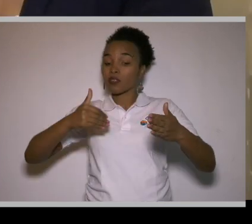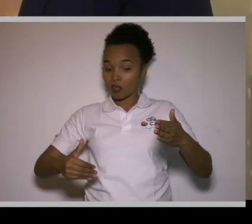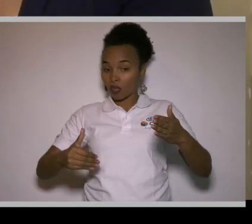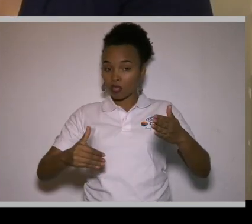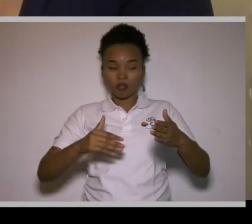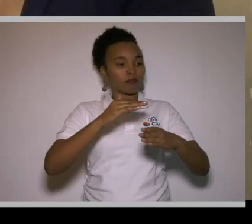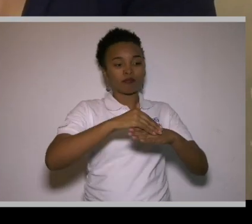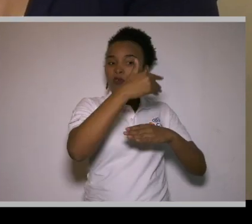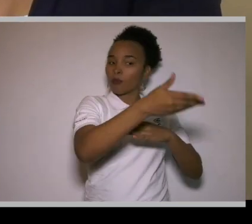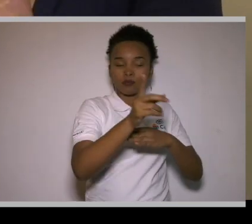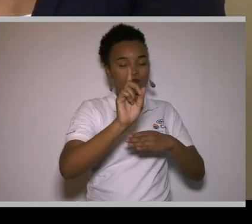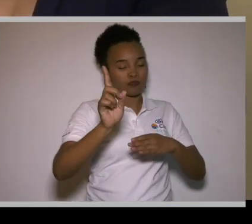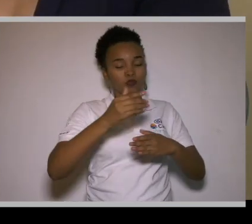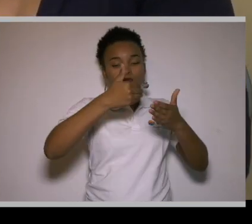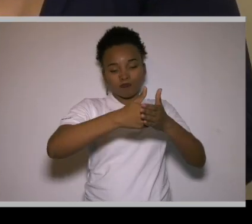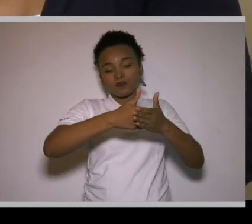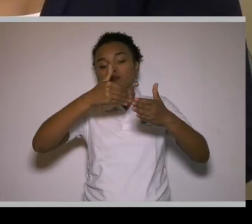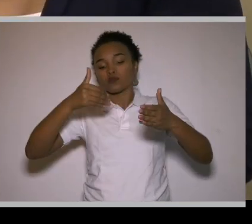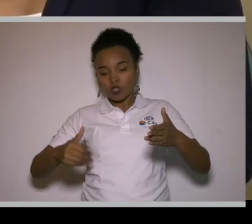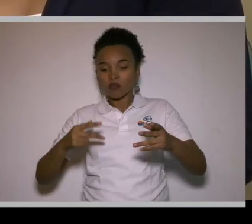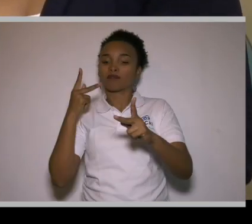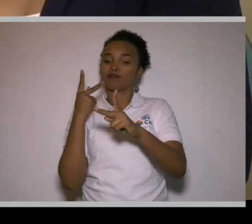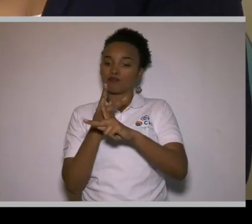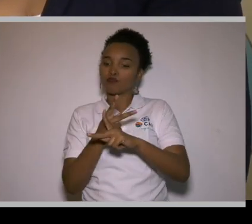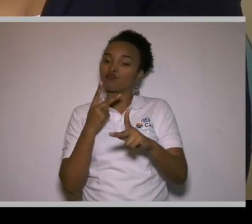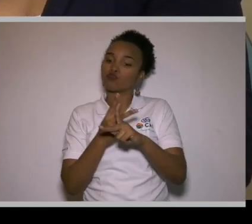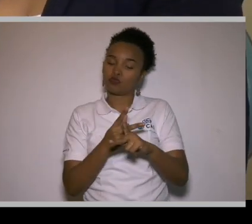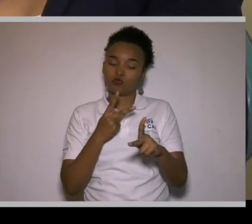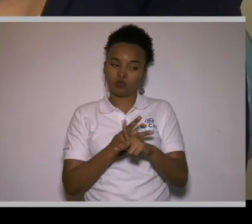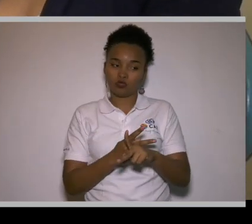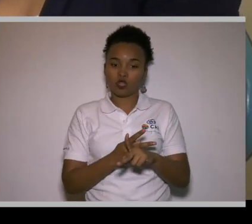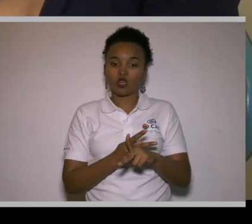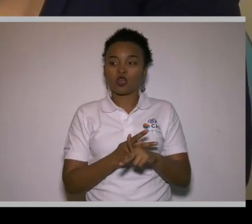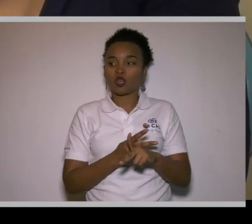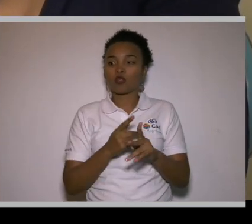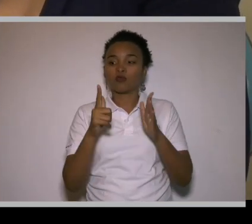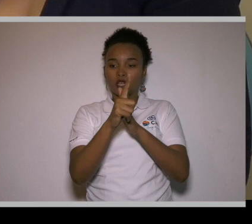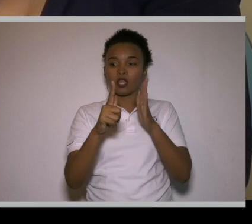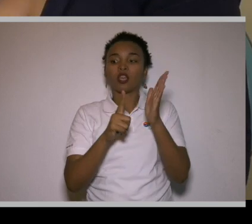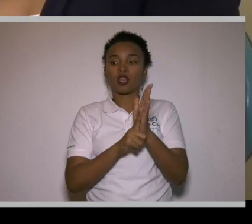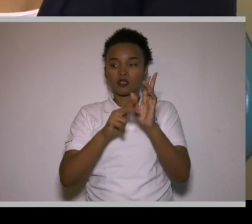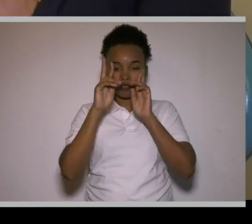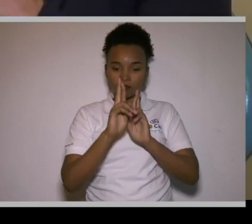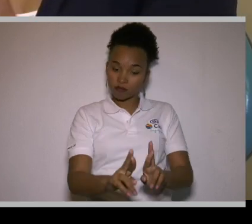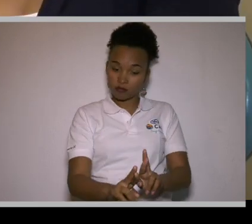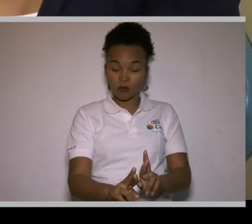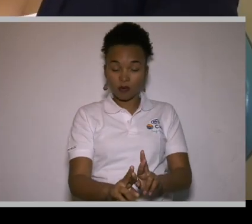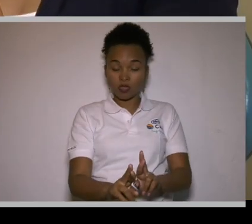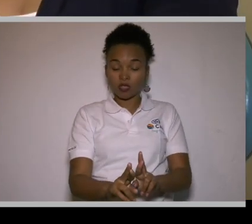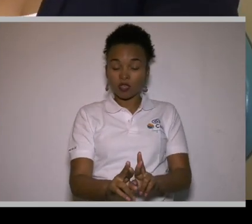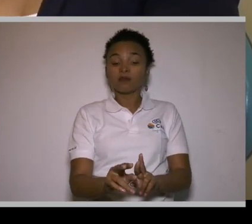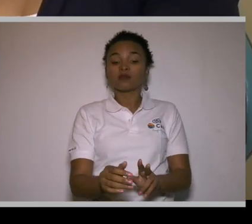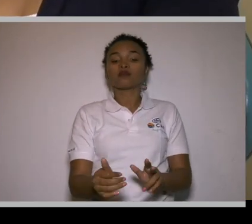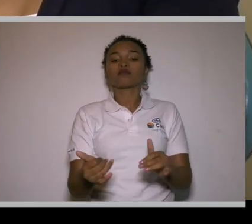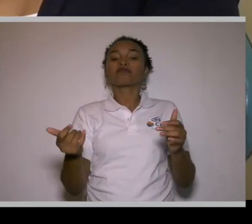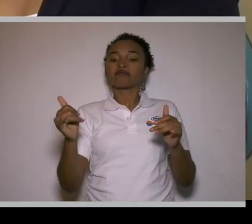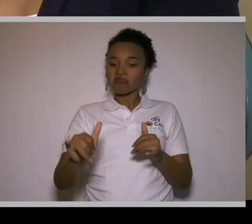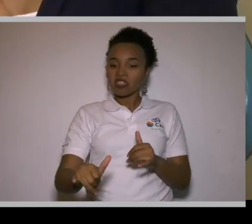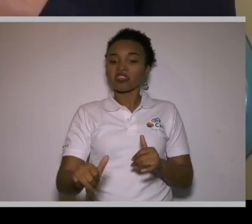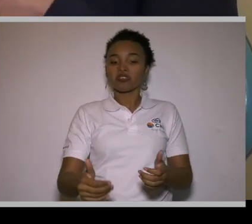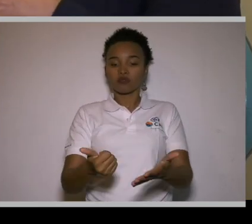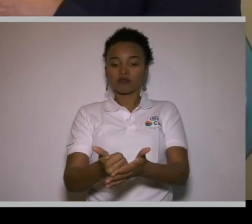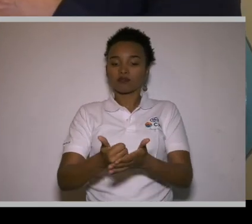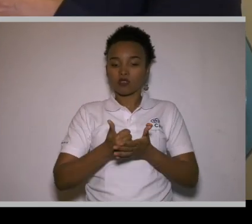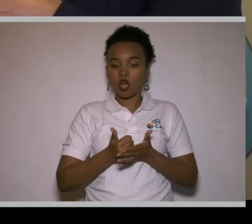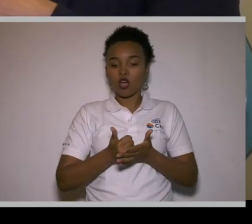vamos a prevenir los accidentes, vamos a hacer las cosas como están establecidas legalmente y con ellos salvamos la